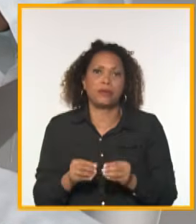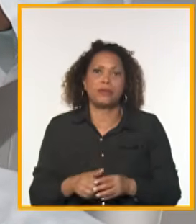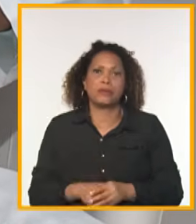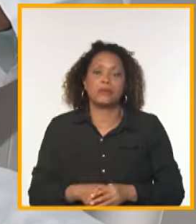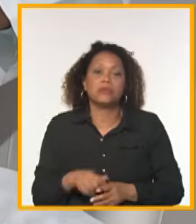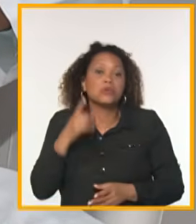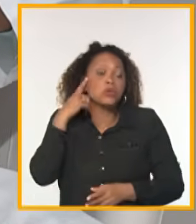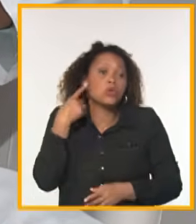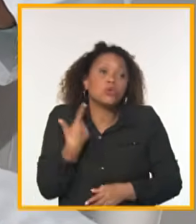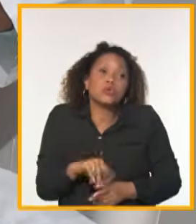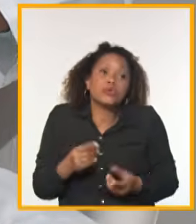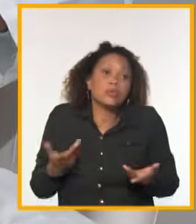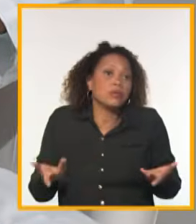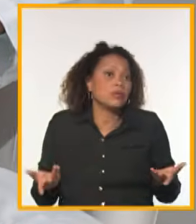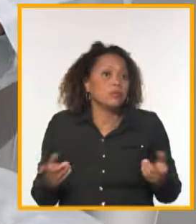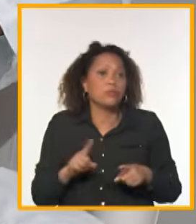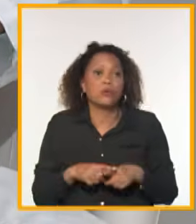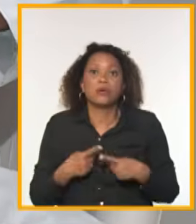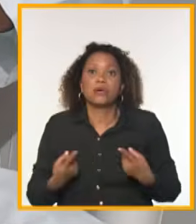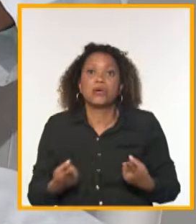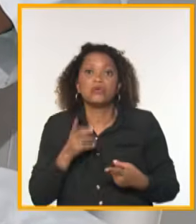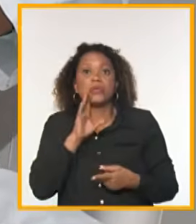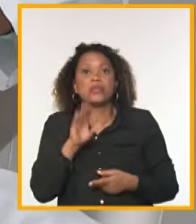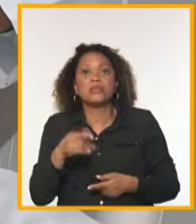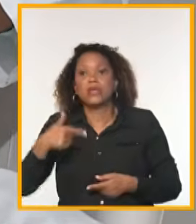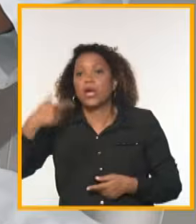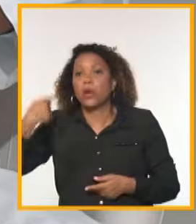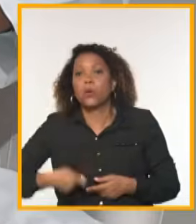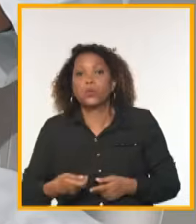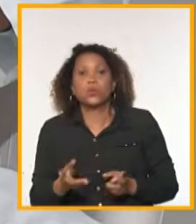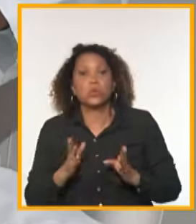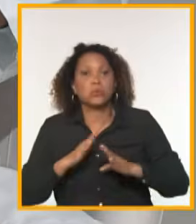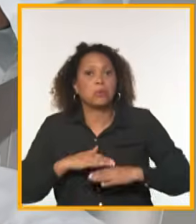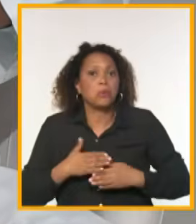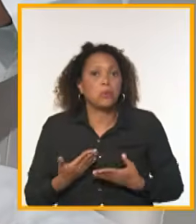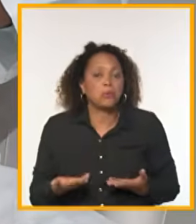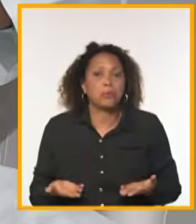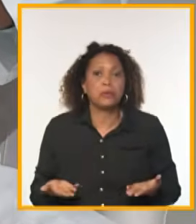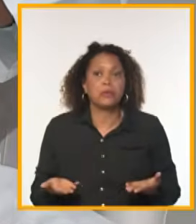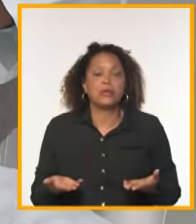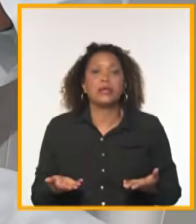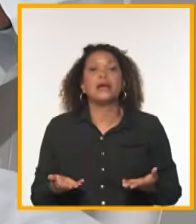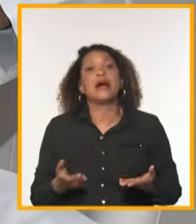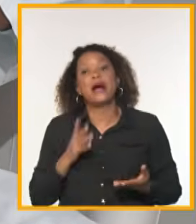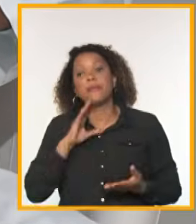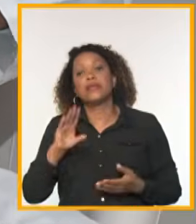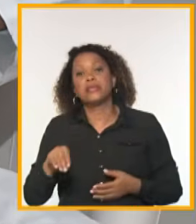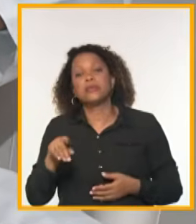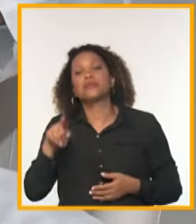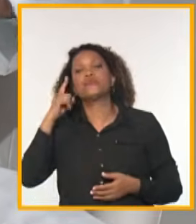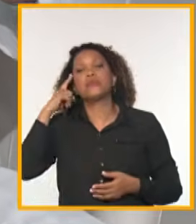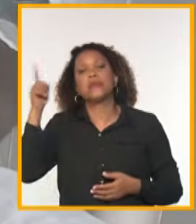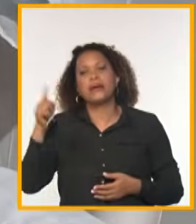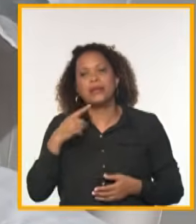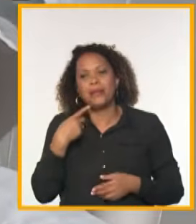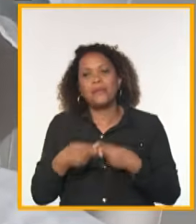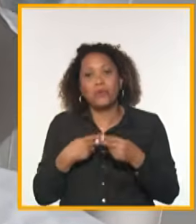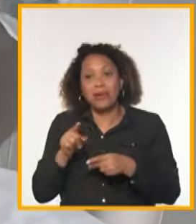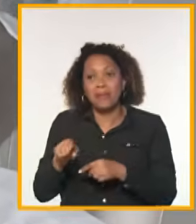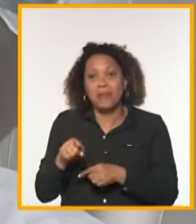sé por qué razón usted dice que eso no es justo. Y entonces me dice, porque tú te imaginas el problema que tú te vas a